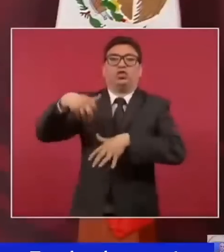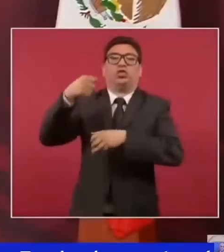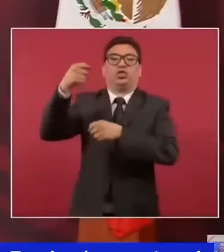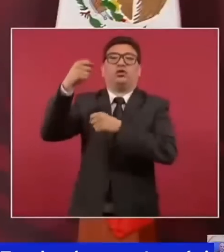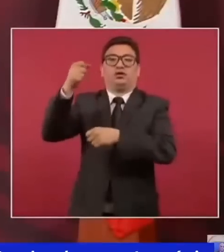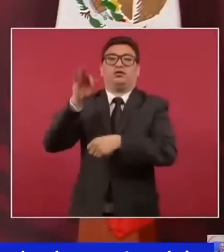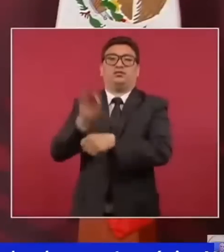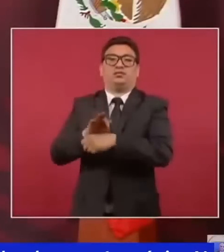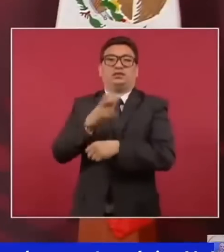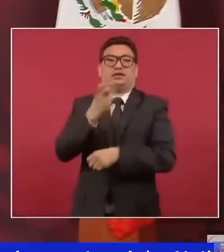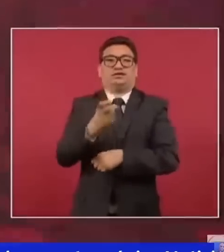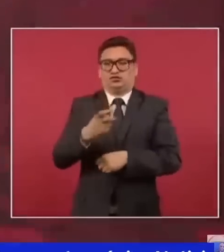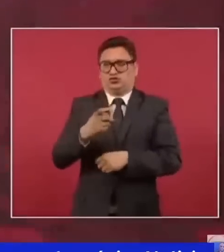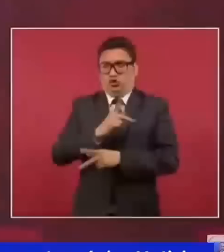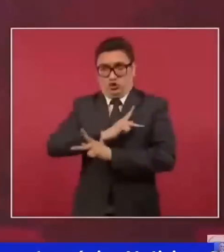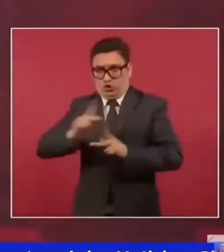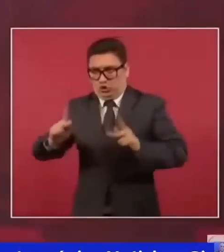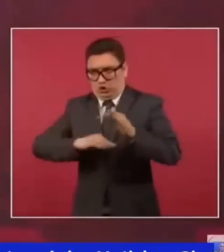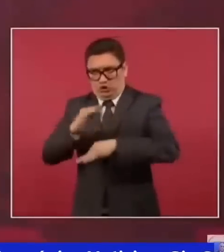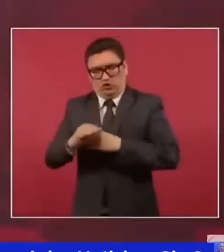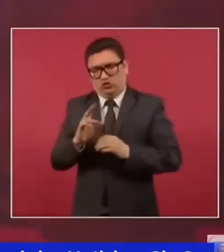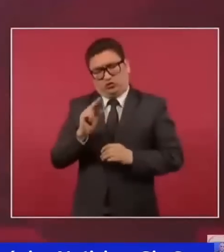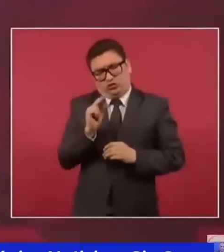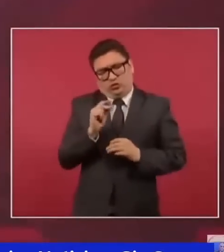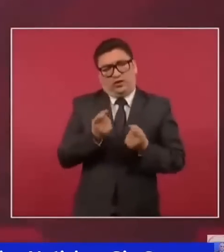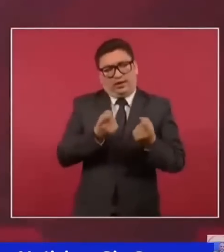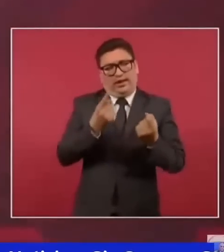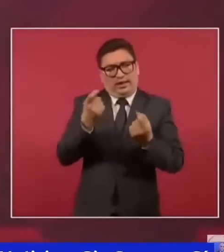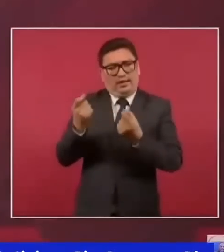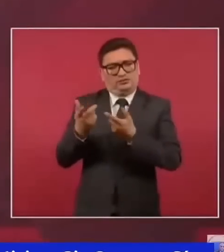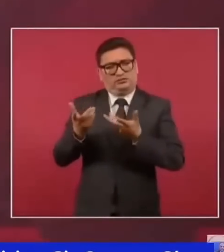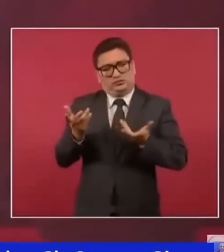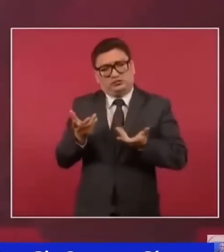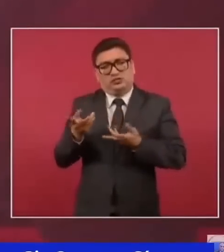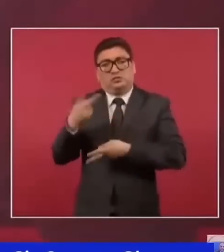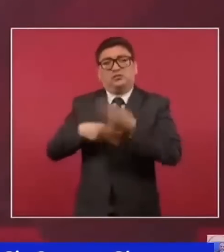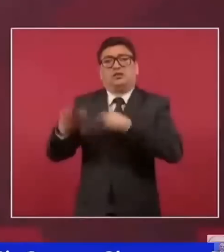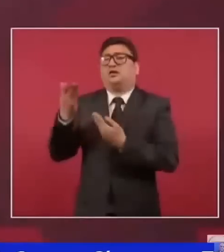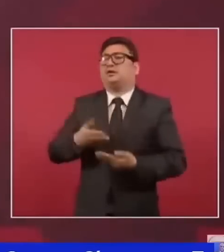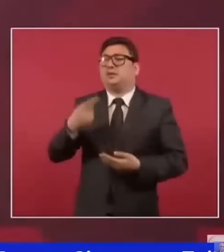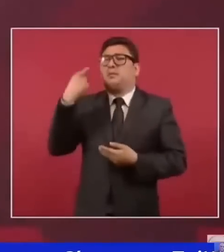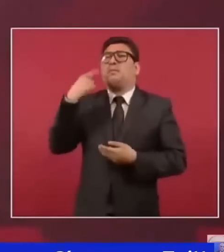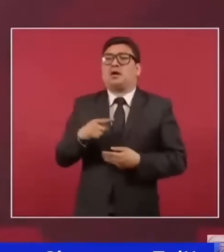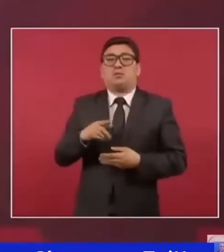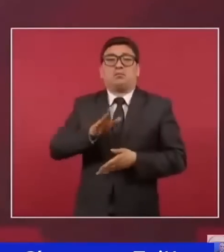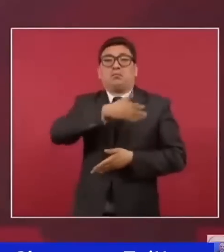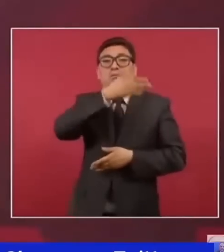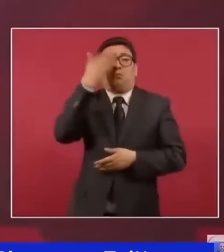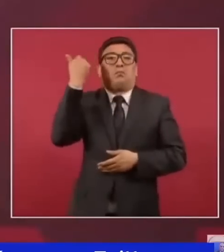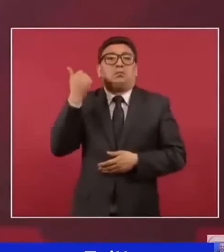todos, porque vinieron algunos que ni sabían a qué,